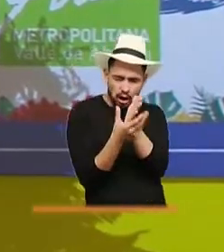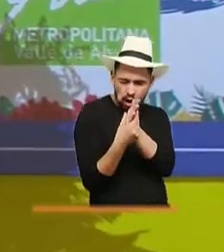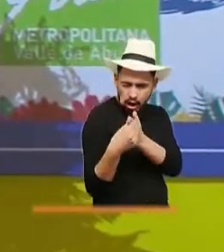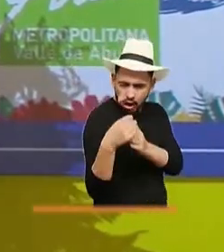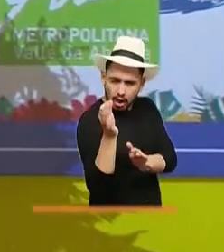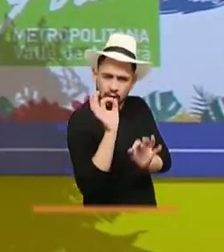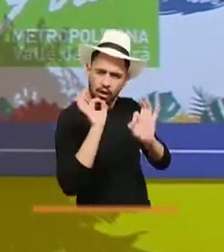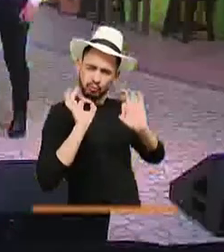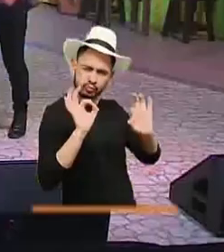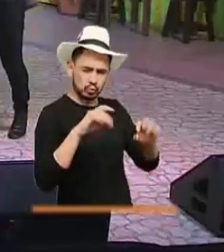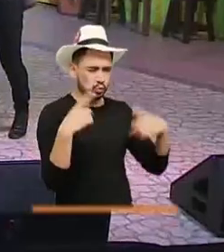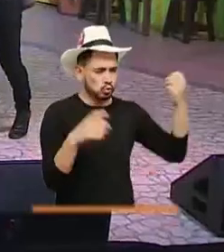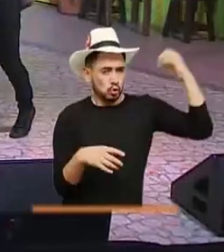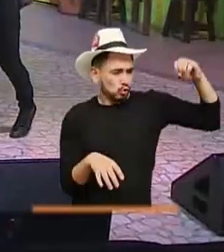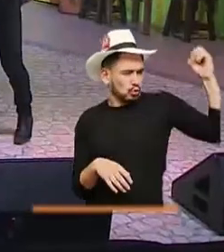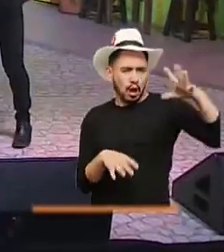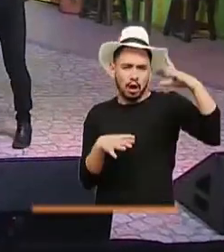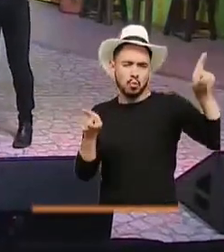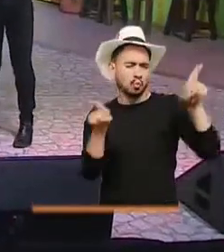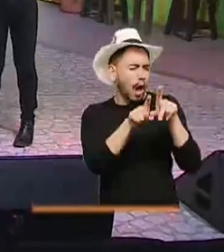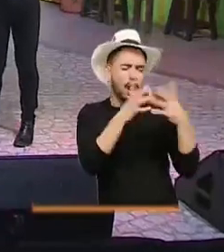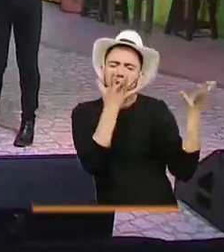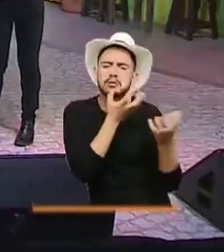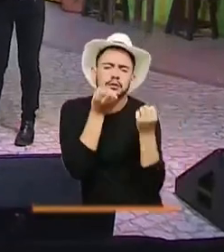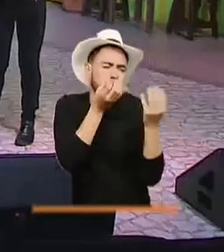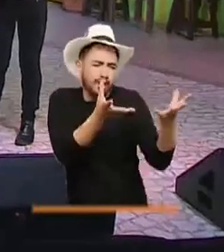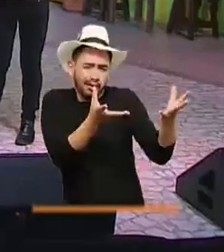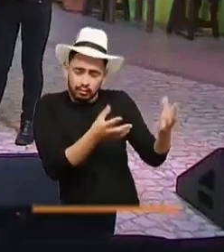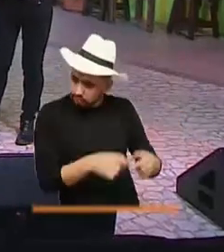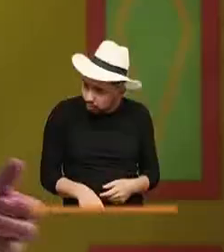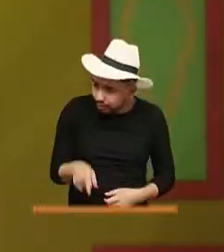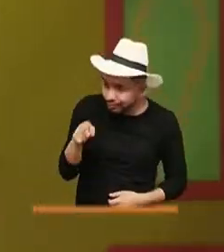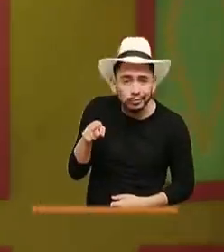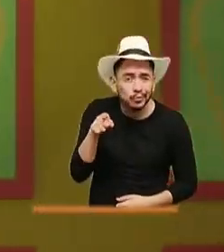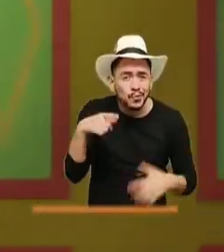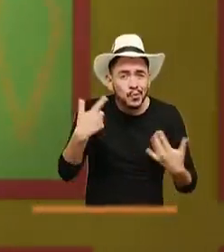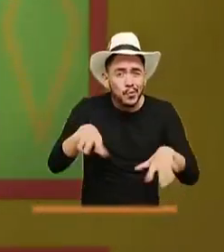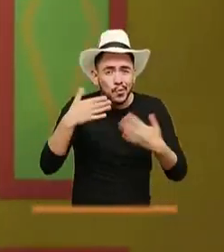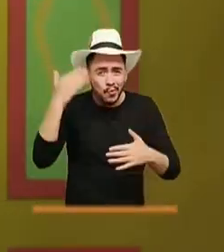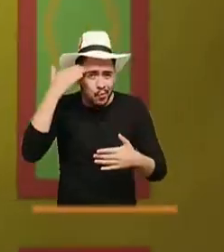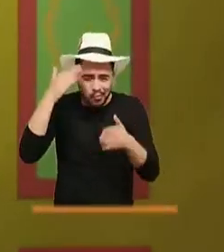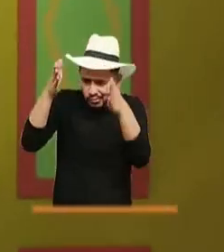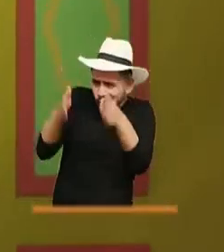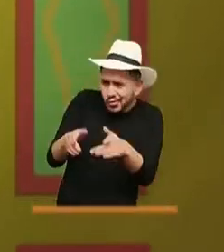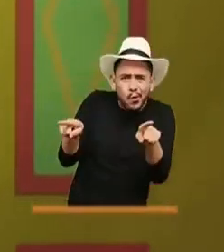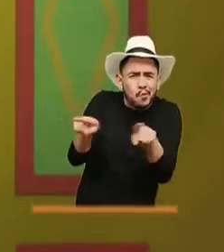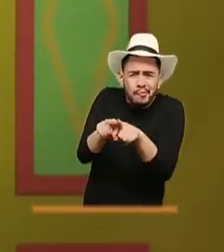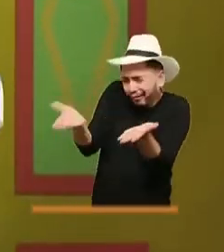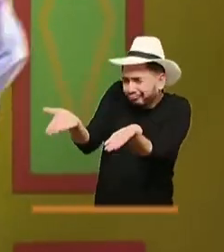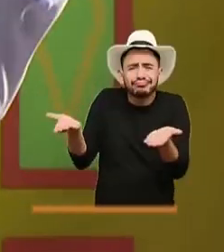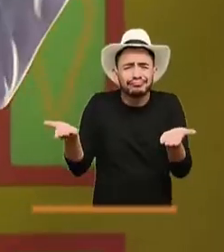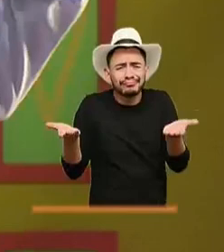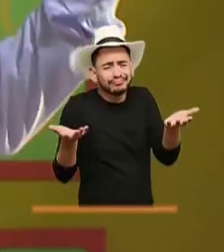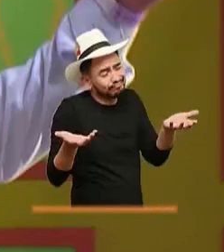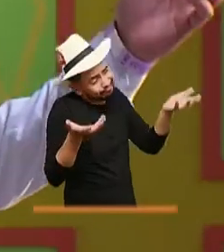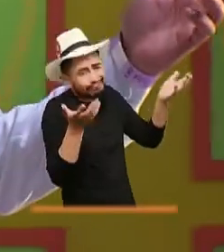sos un sol. Si lo tratan como un sol, más para su fortuna, a